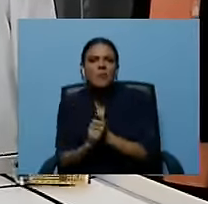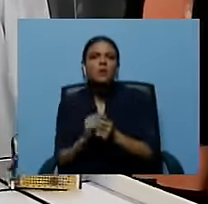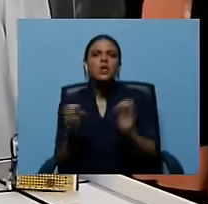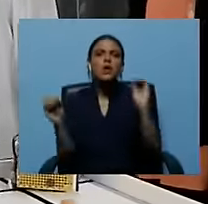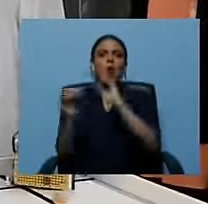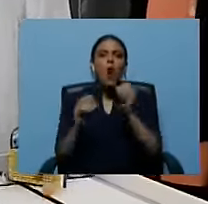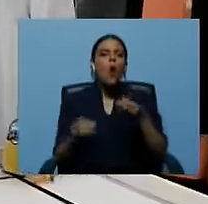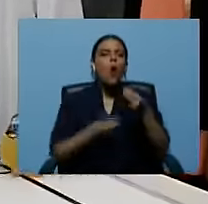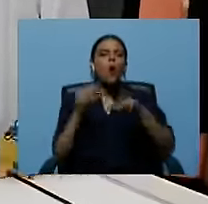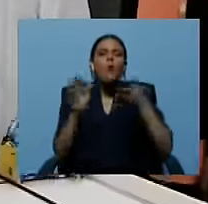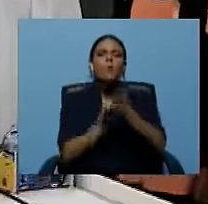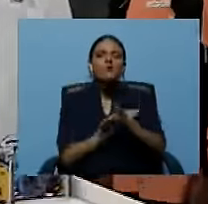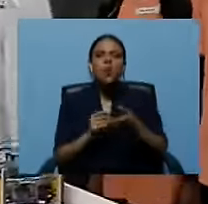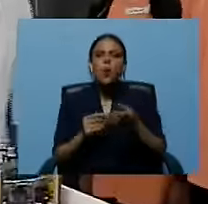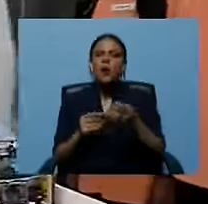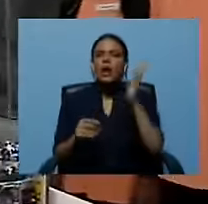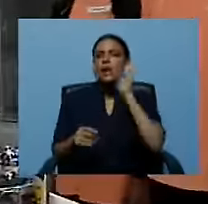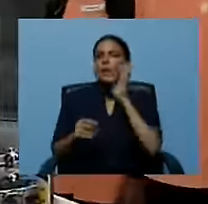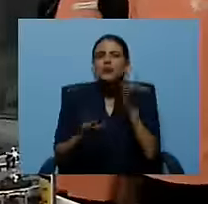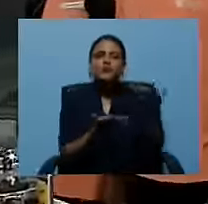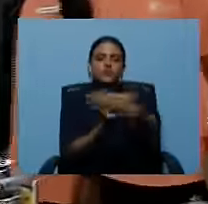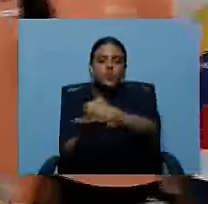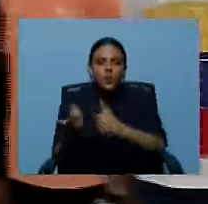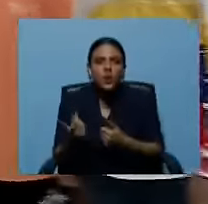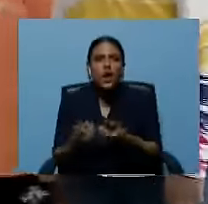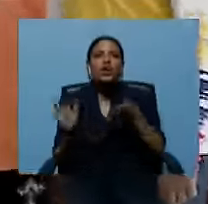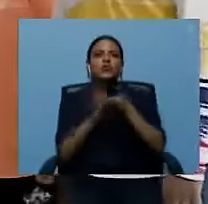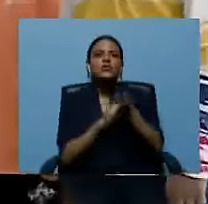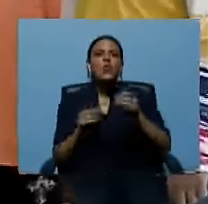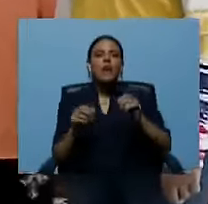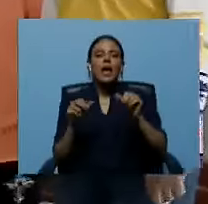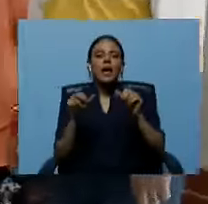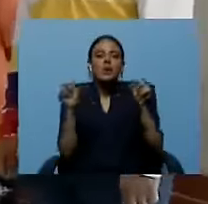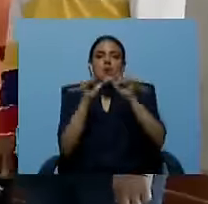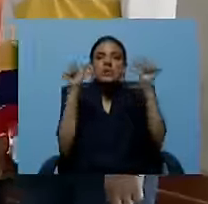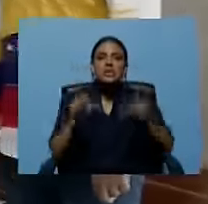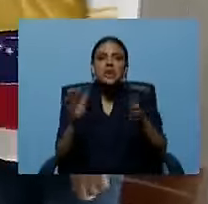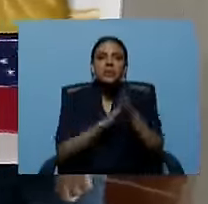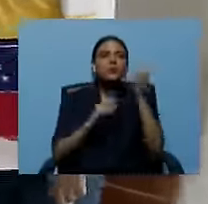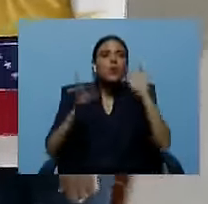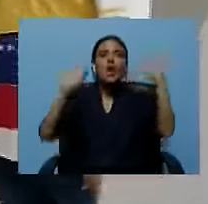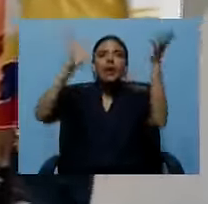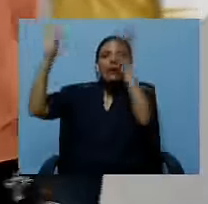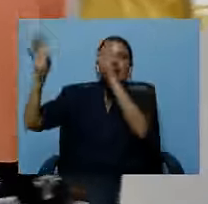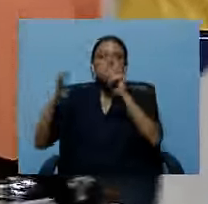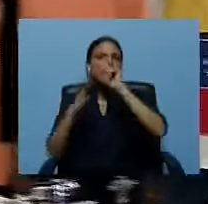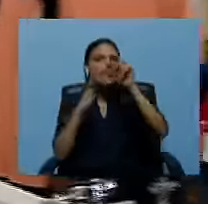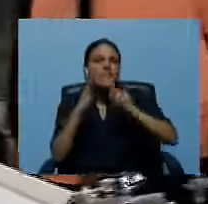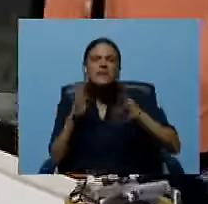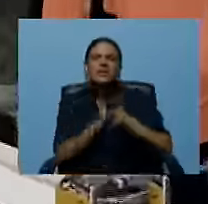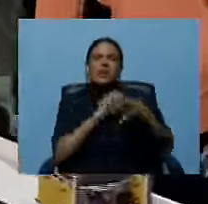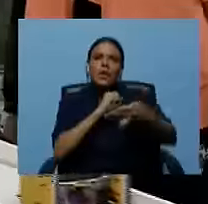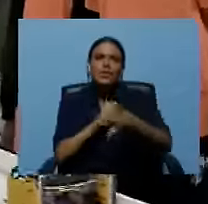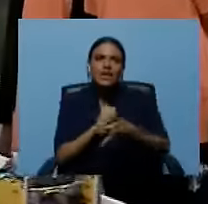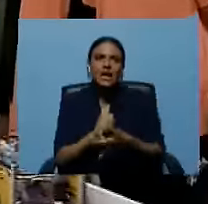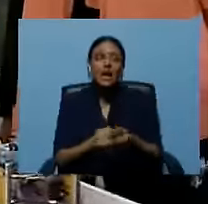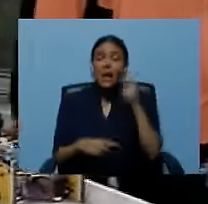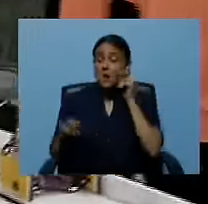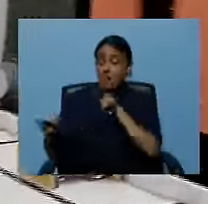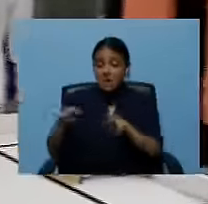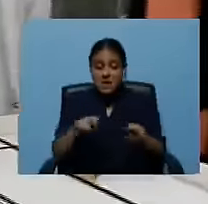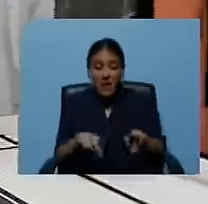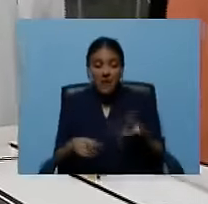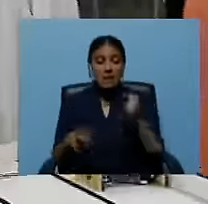desecho, sistemas de alerta temprana meteorológicos. Pero Daniel tiene la ventaja porque tiene aquí la rampa. Ah, bueno, ustedes también tienen una rampa